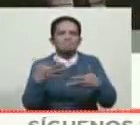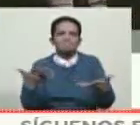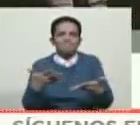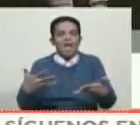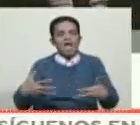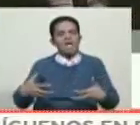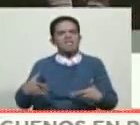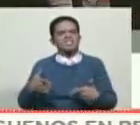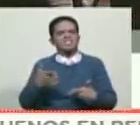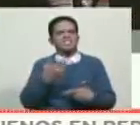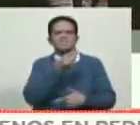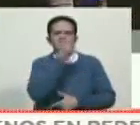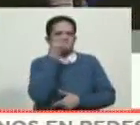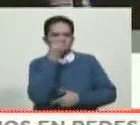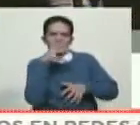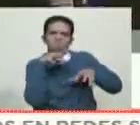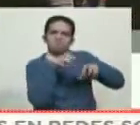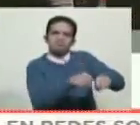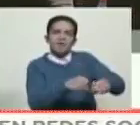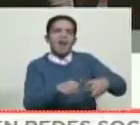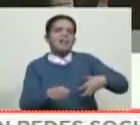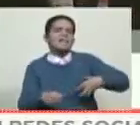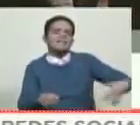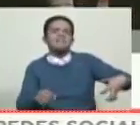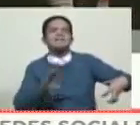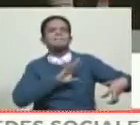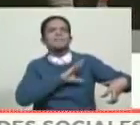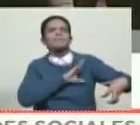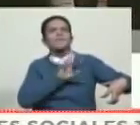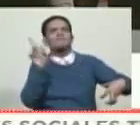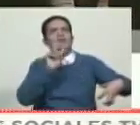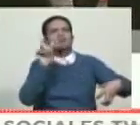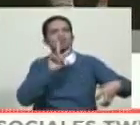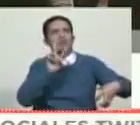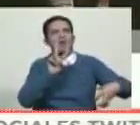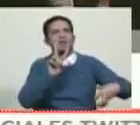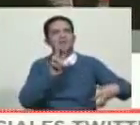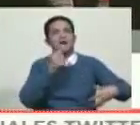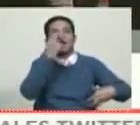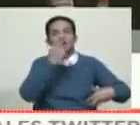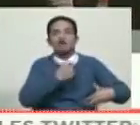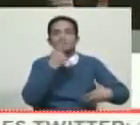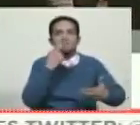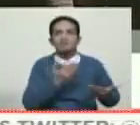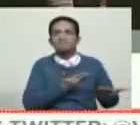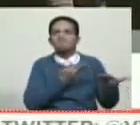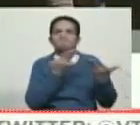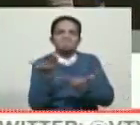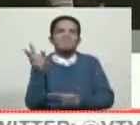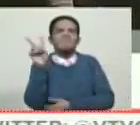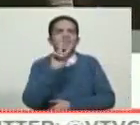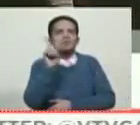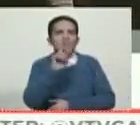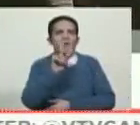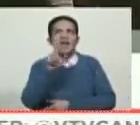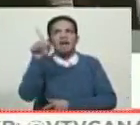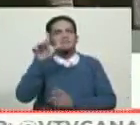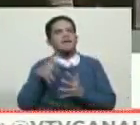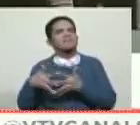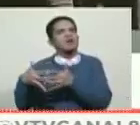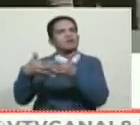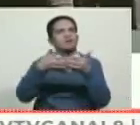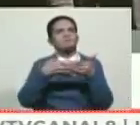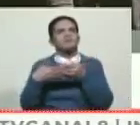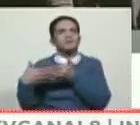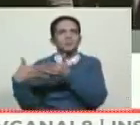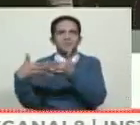Venezuela. El compromiso de los autoproclamados de entregarle las riquezas de Venezuela al imperialismo. ¿A cambio de